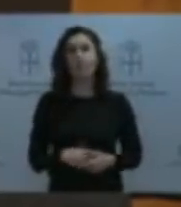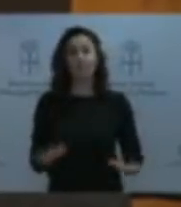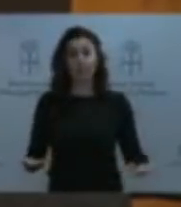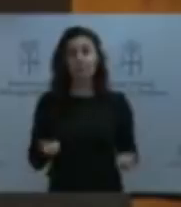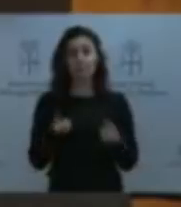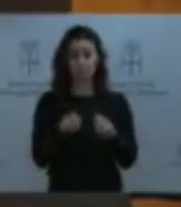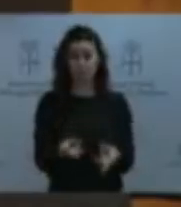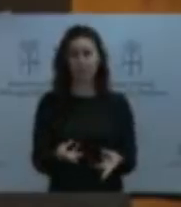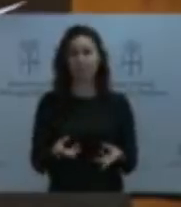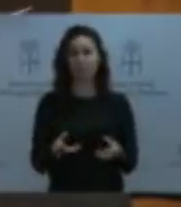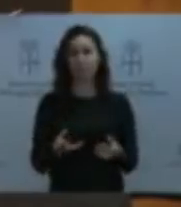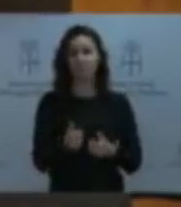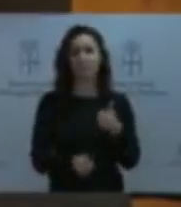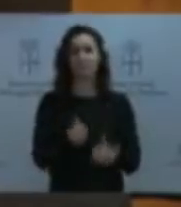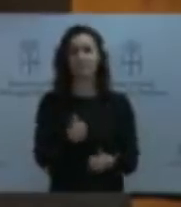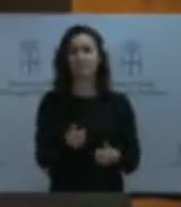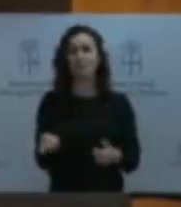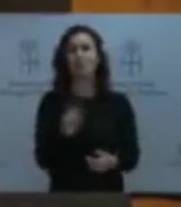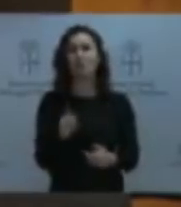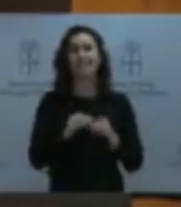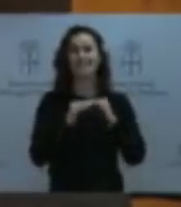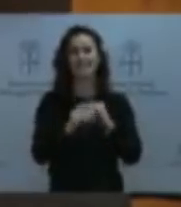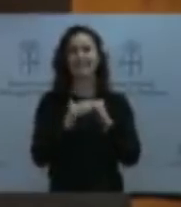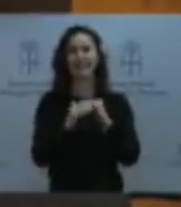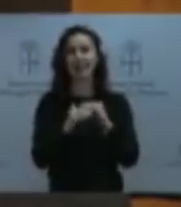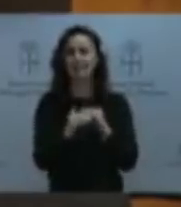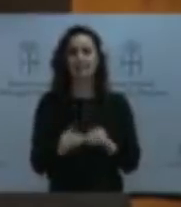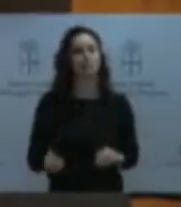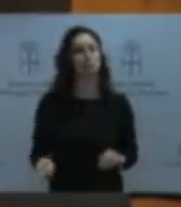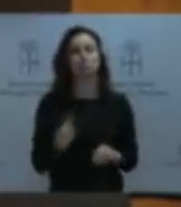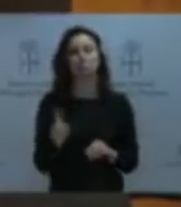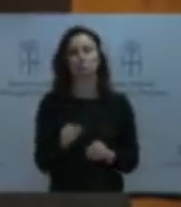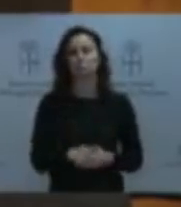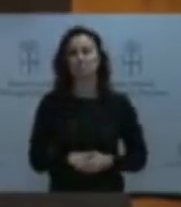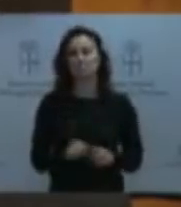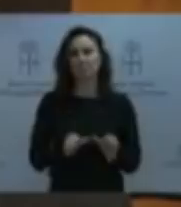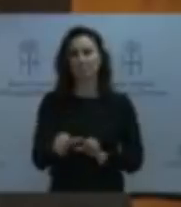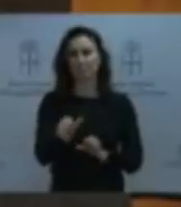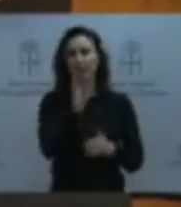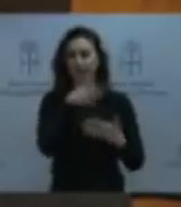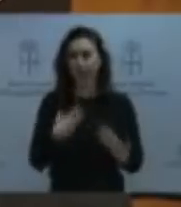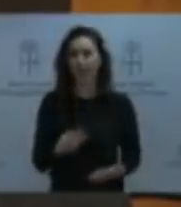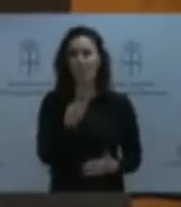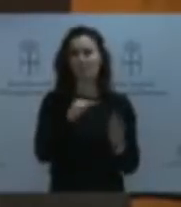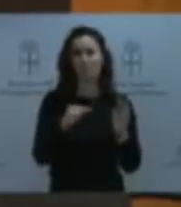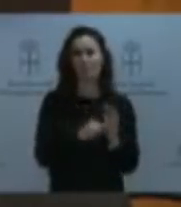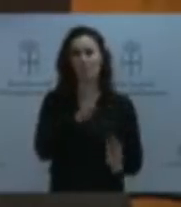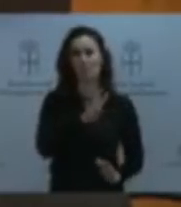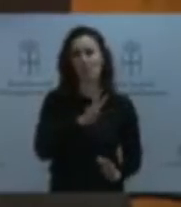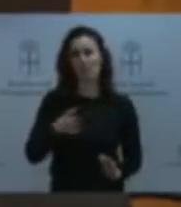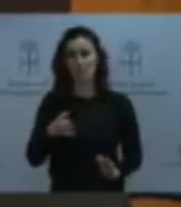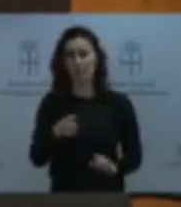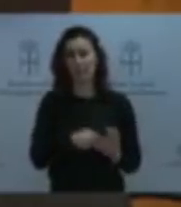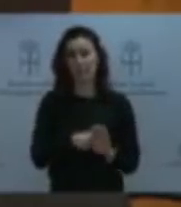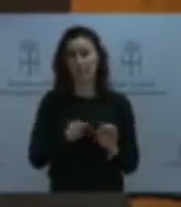de estabilización a partir de esta OPE. Ya no habrá 2.400 plazas como se han sacado. Las próximas,